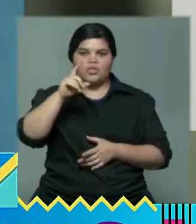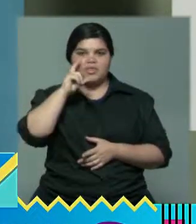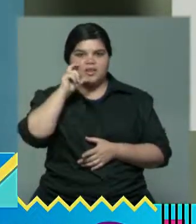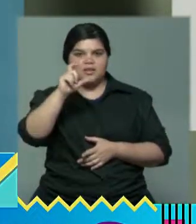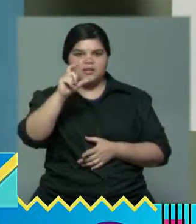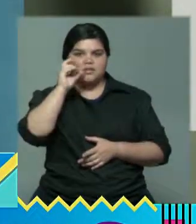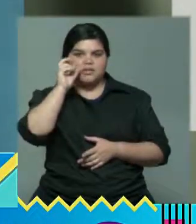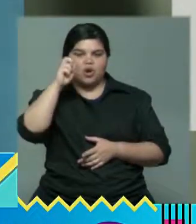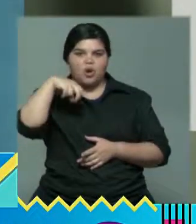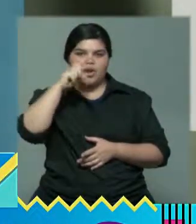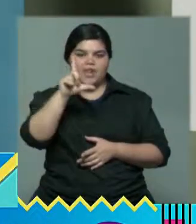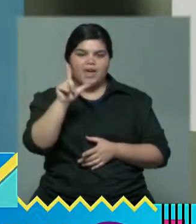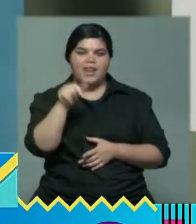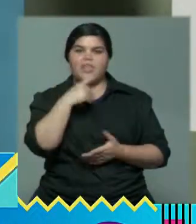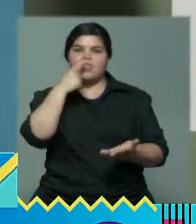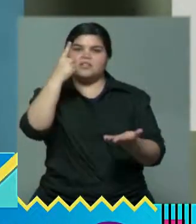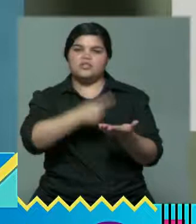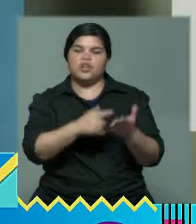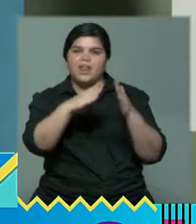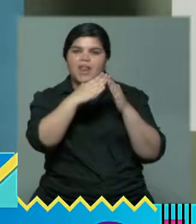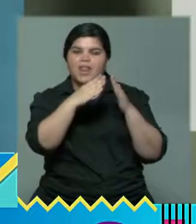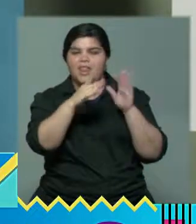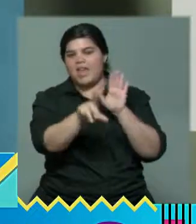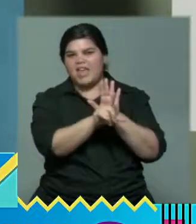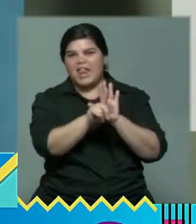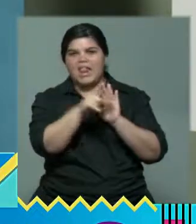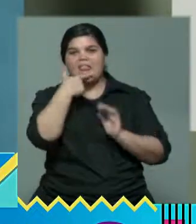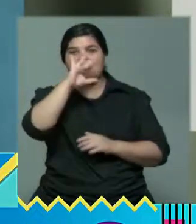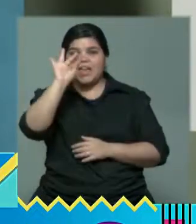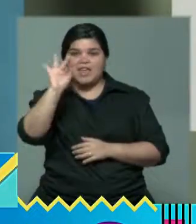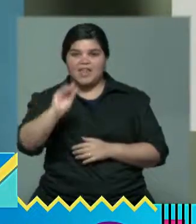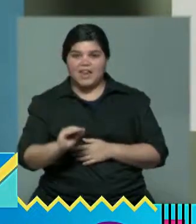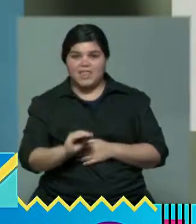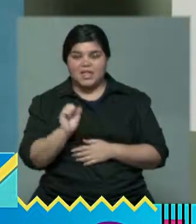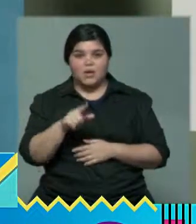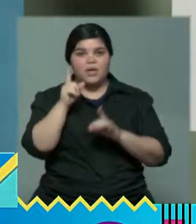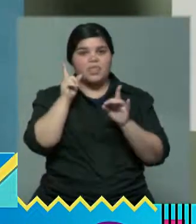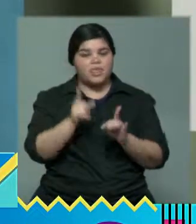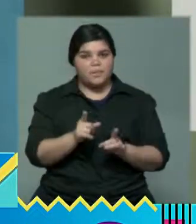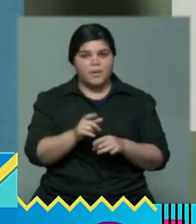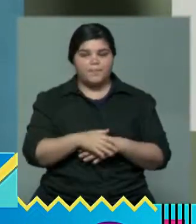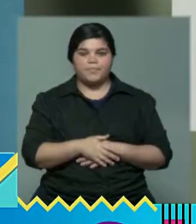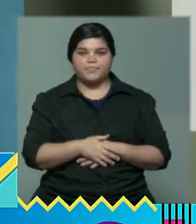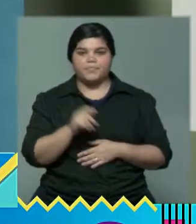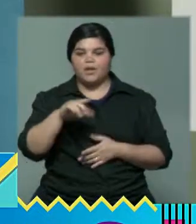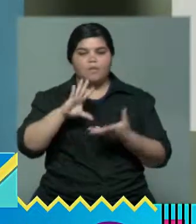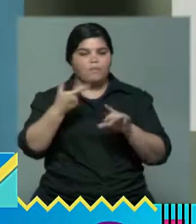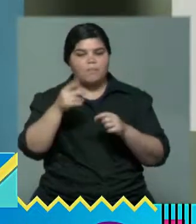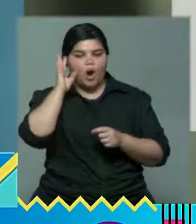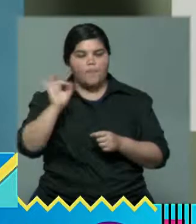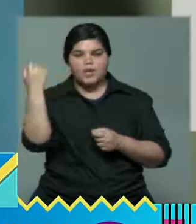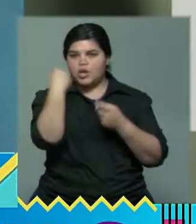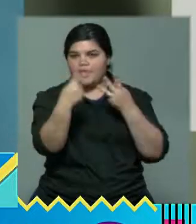justamente de las decisiones legislativas y a partir de eso tratar de dar panoramas amplios de distintos puntos de vista, como lo decía Marcelo Sastre en